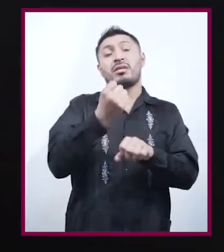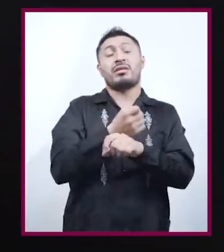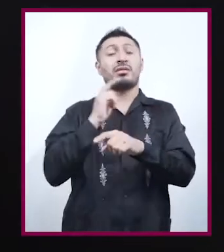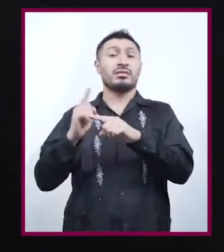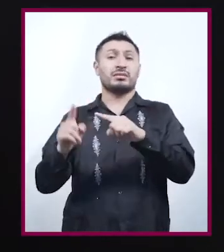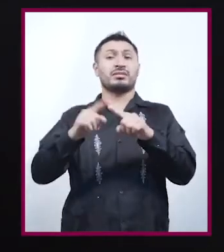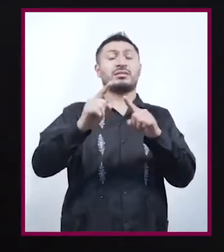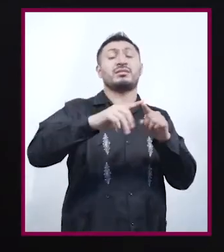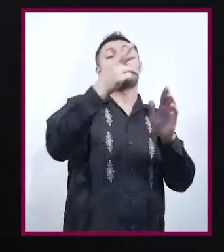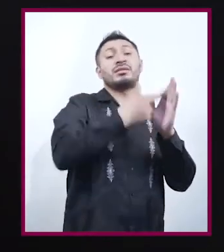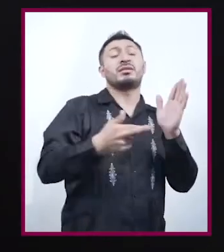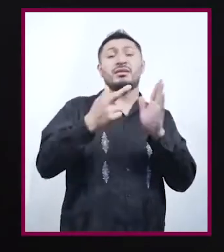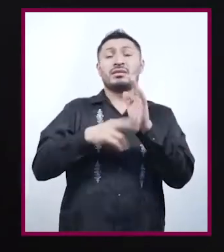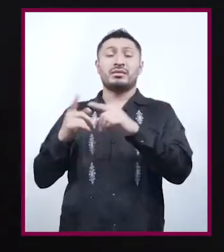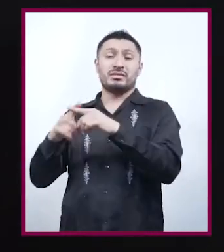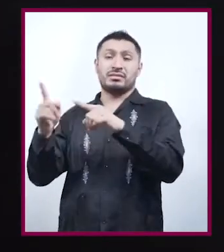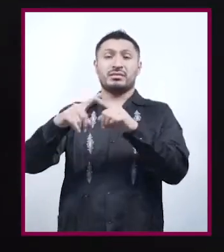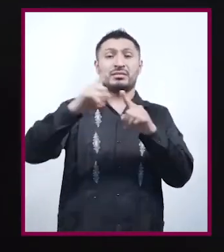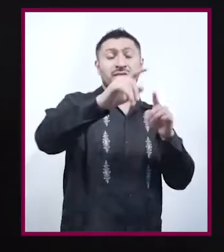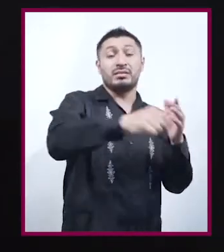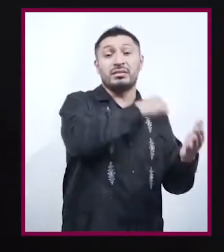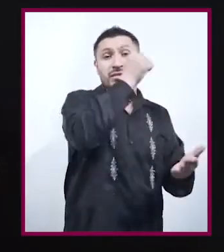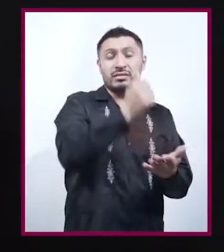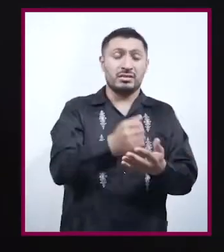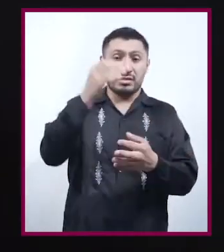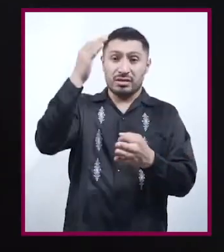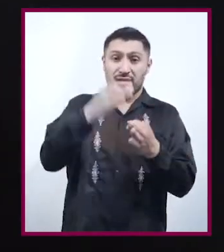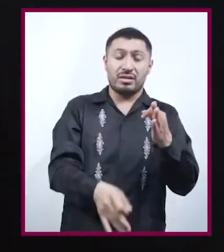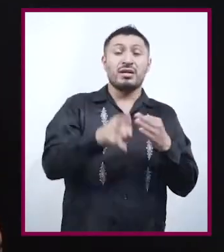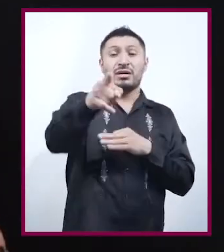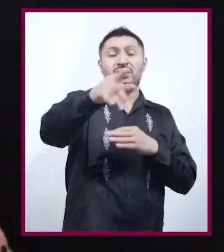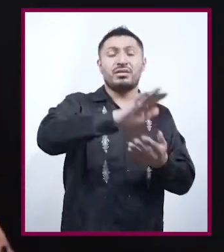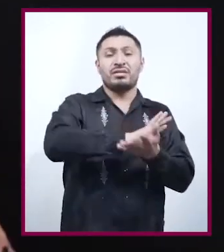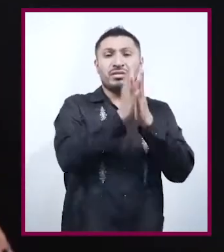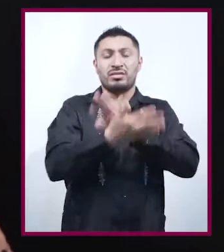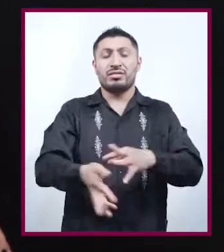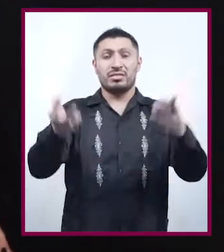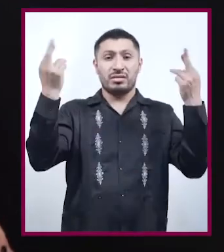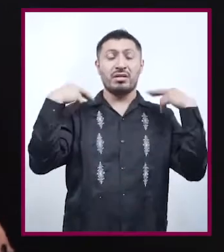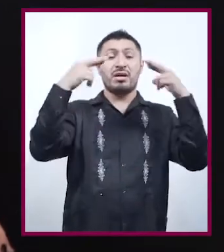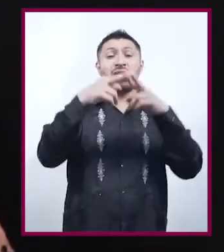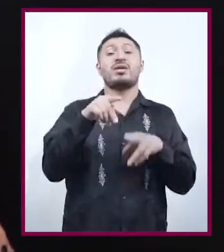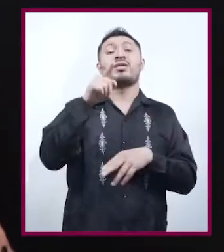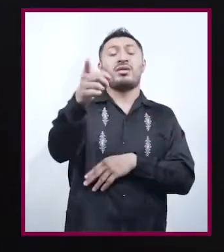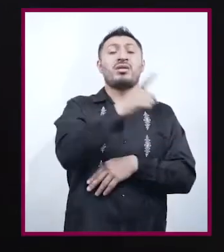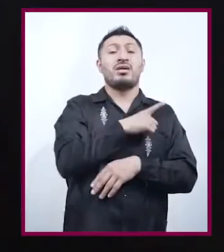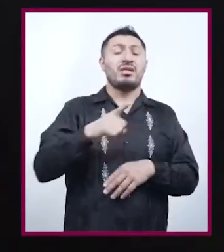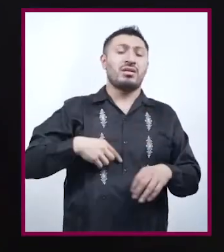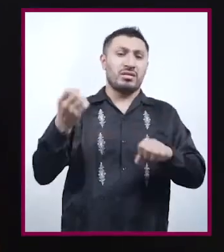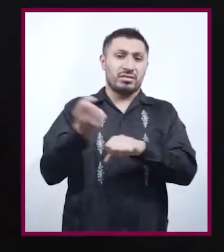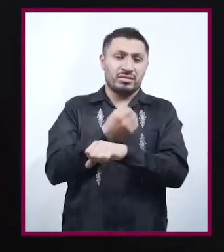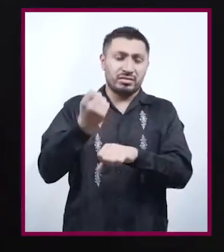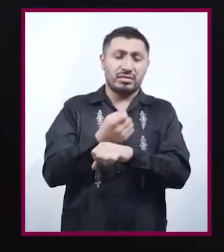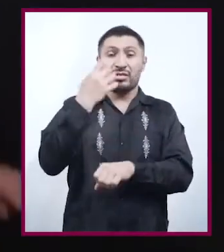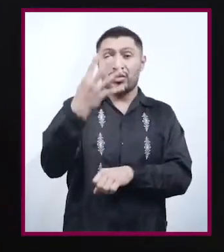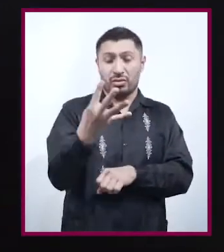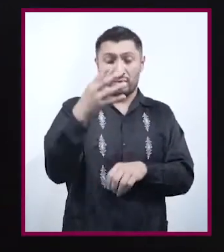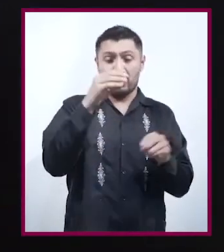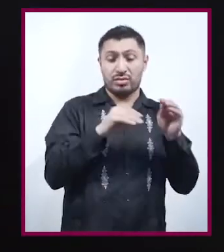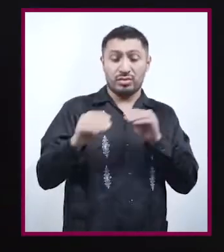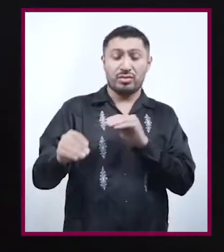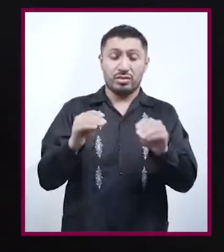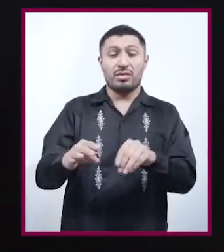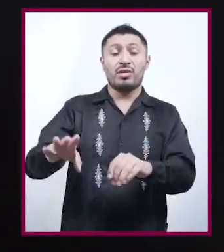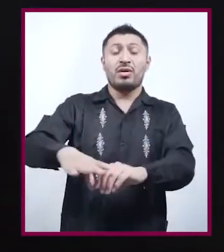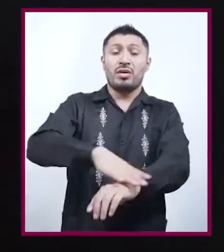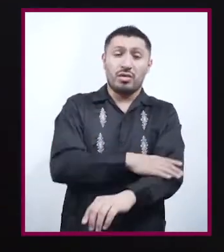como zapatero en diversos talleres de otras ciudades. Al final te convertías en maestro y debías fabricar 4